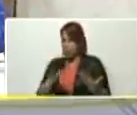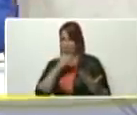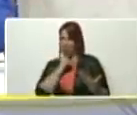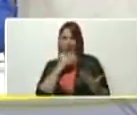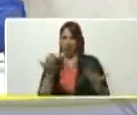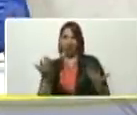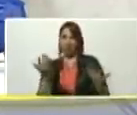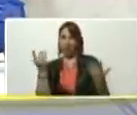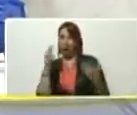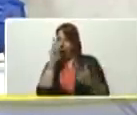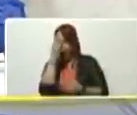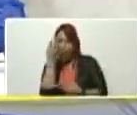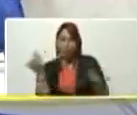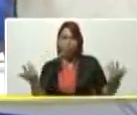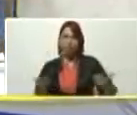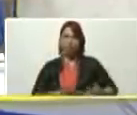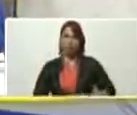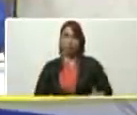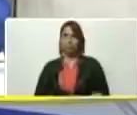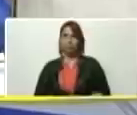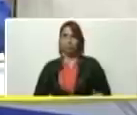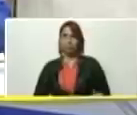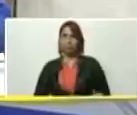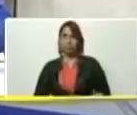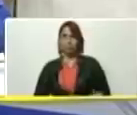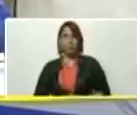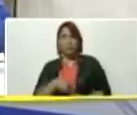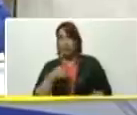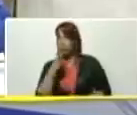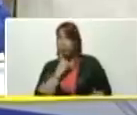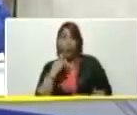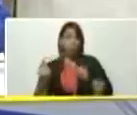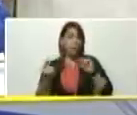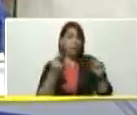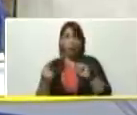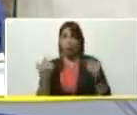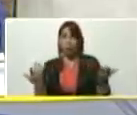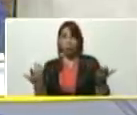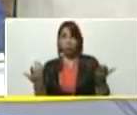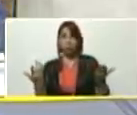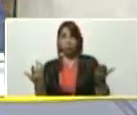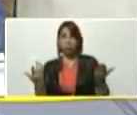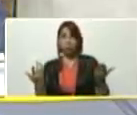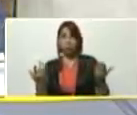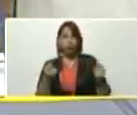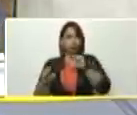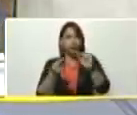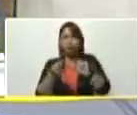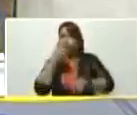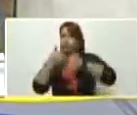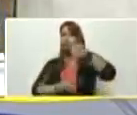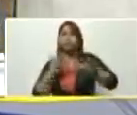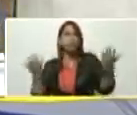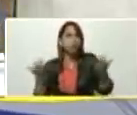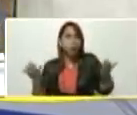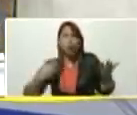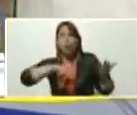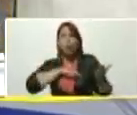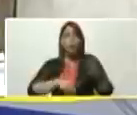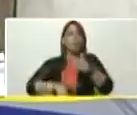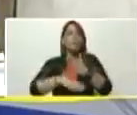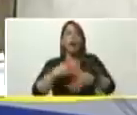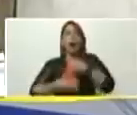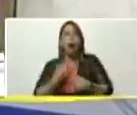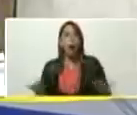unos monstruos. Ese no es el debate, chico. El debate es cómo vamos a hacer